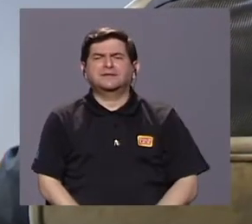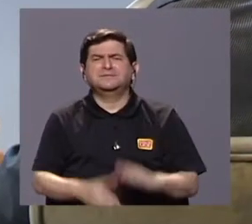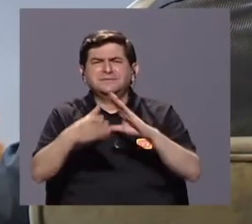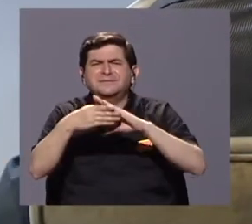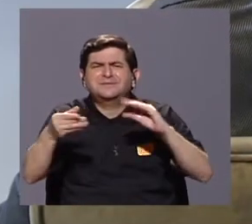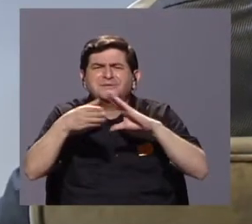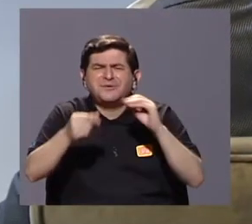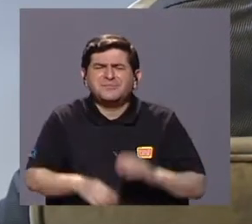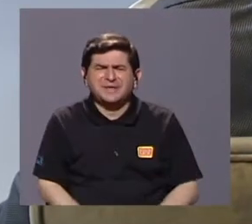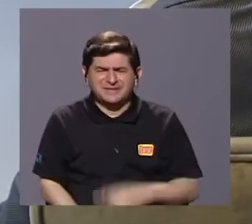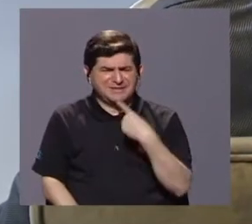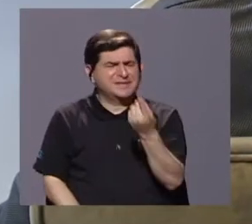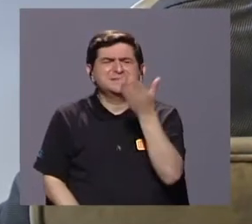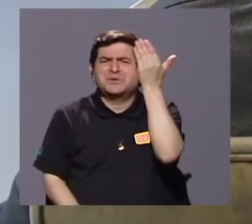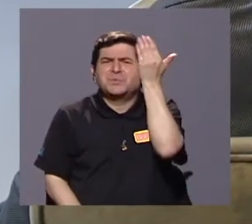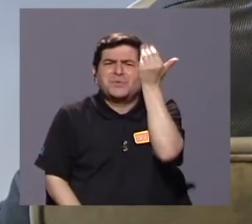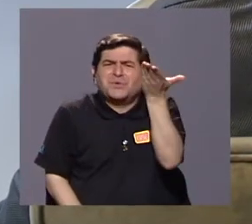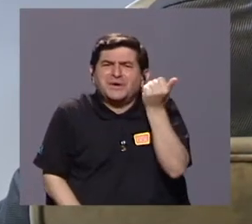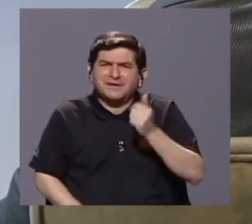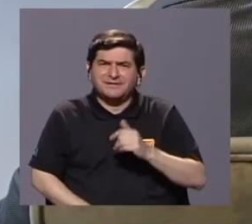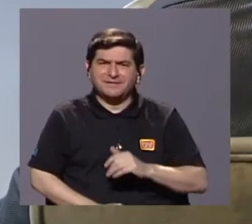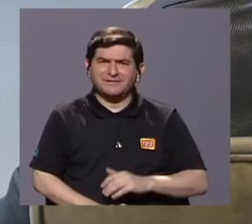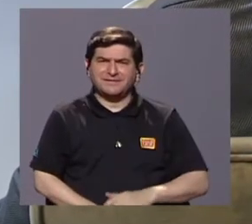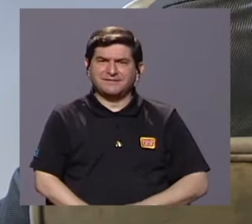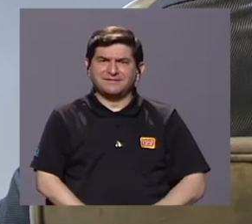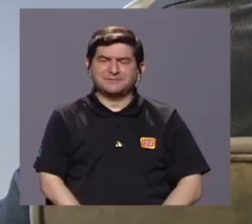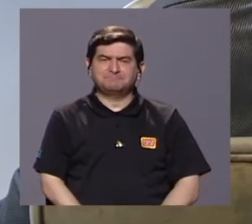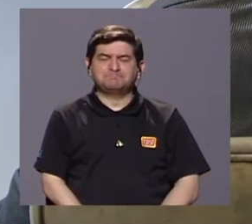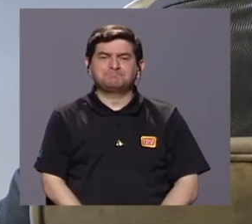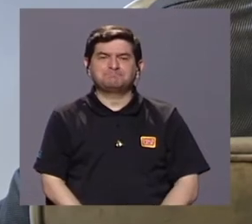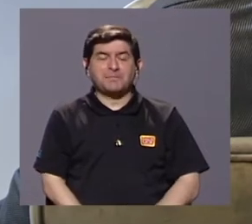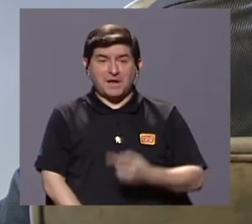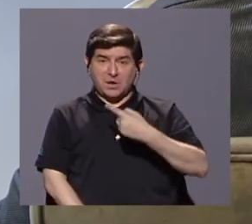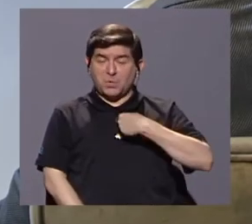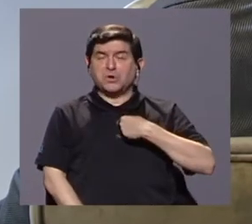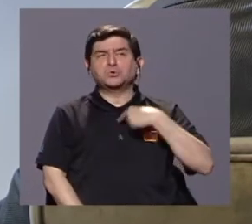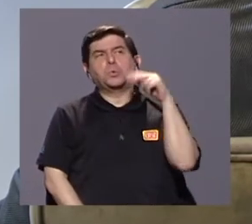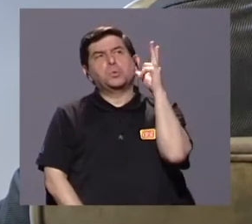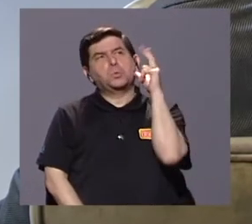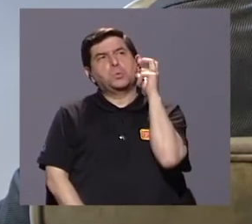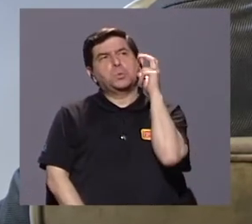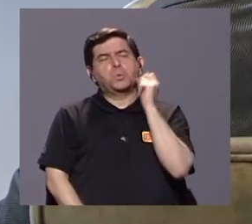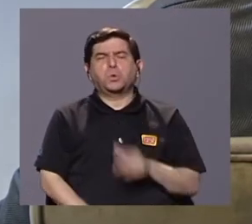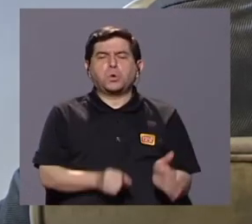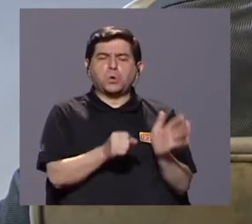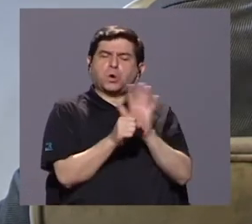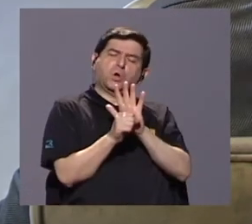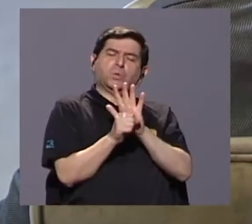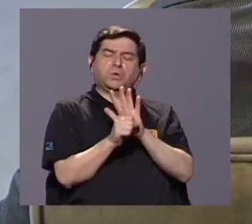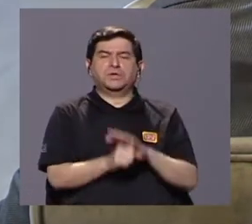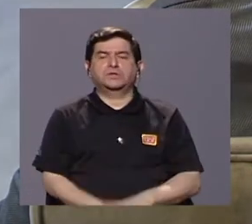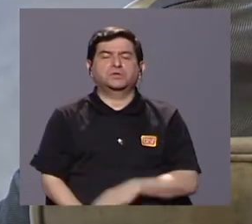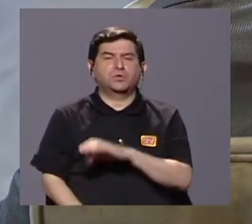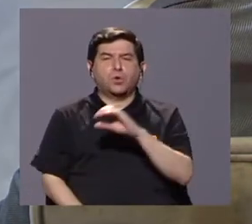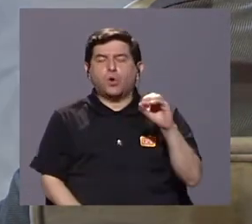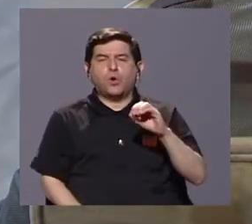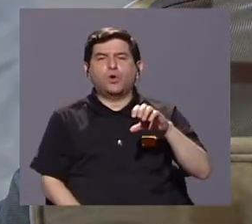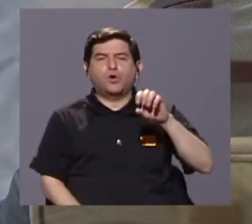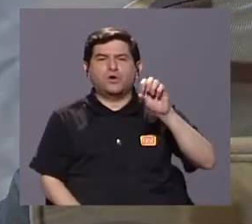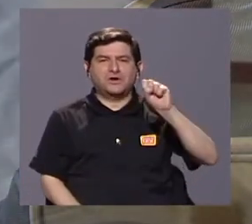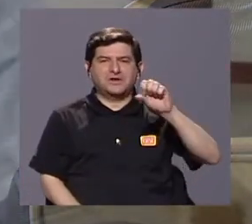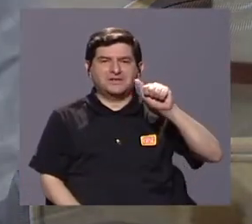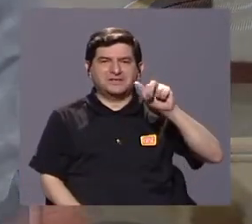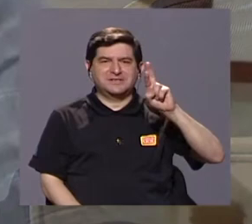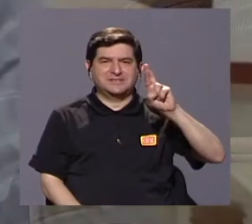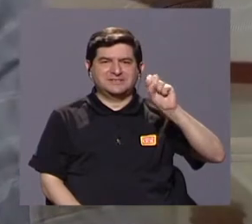por qué usted afirma esto. Bueno, es que cuando uno escucha COVID-19 o SARS-CoV-2,